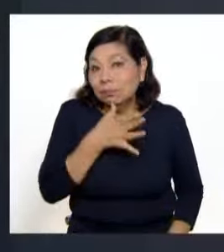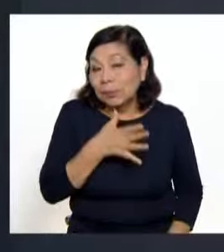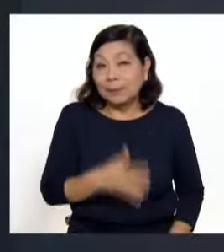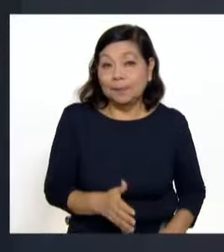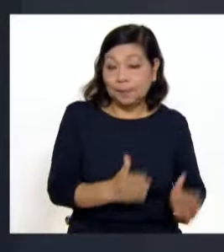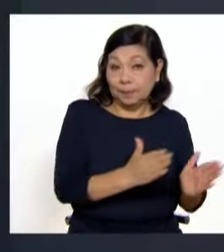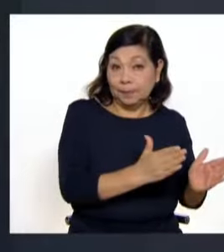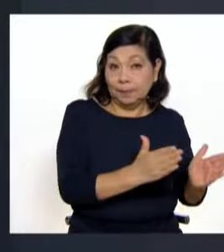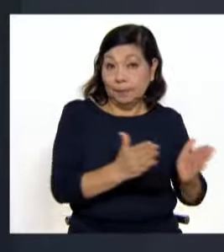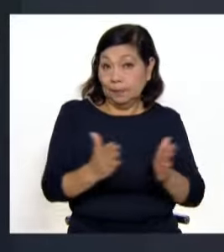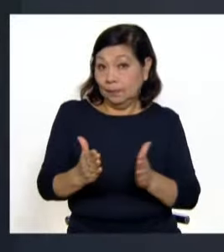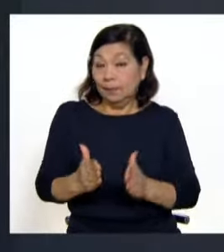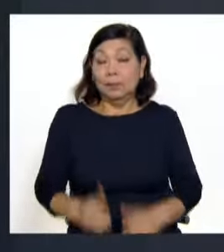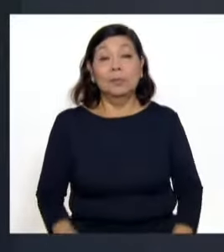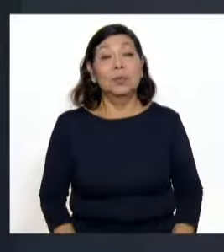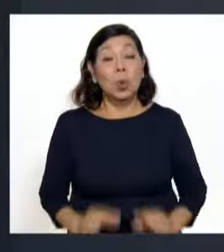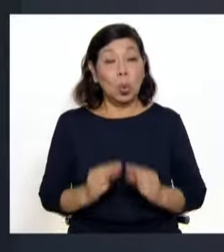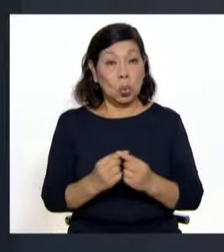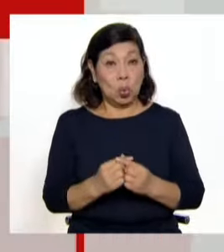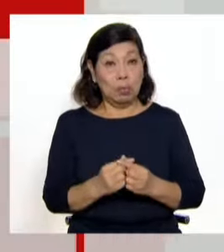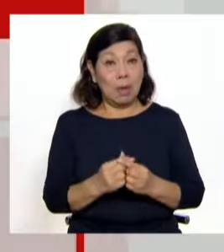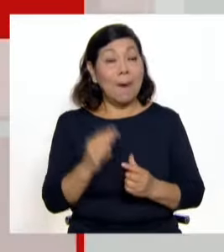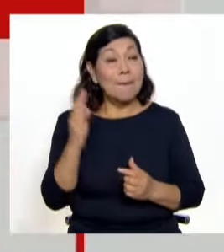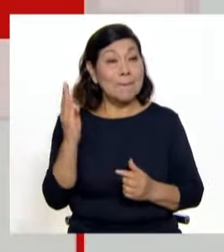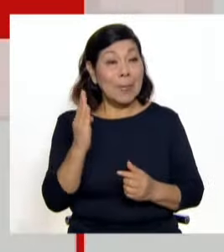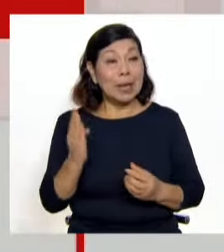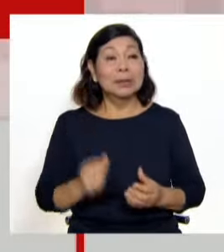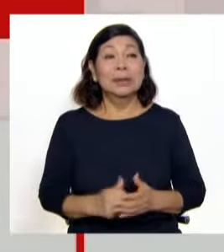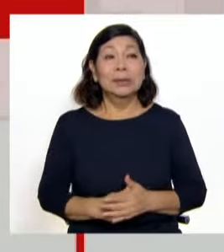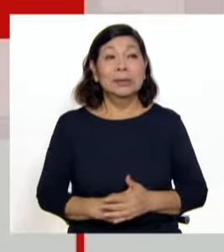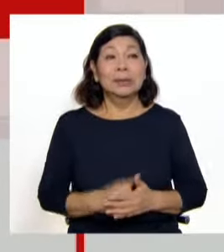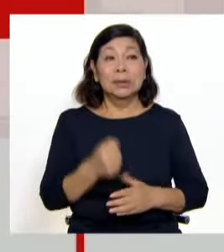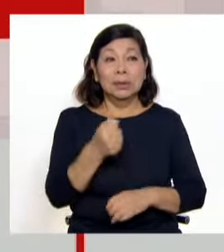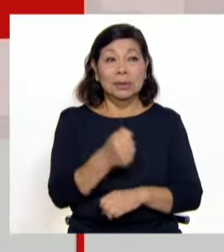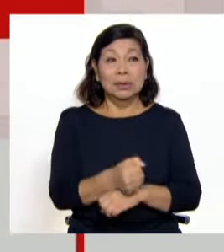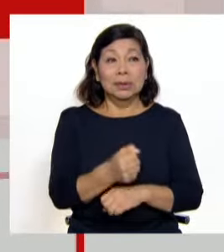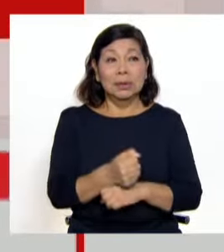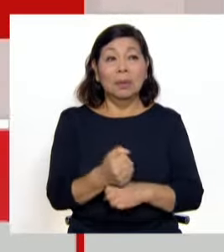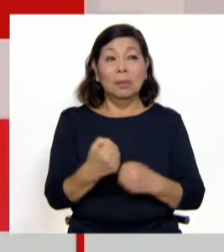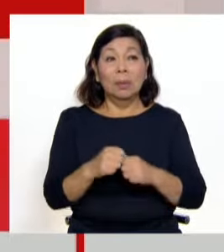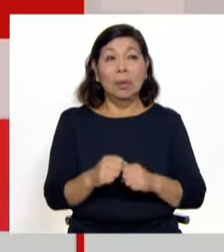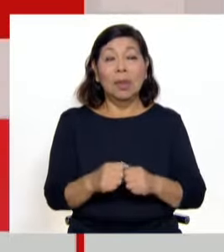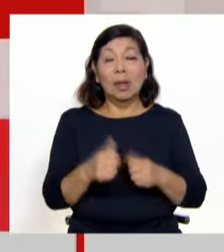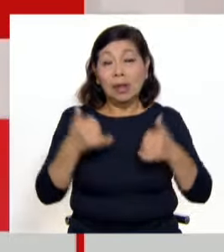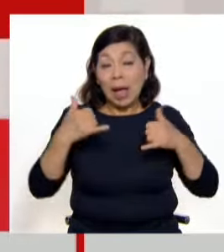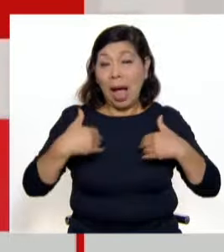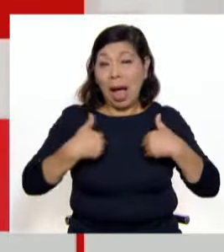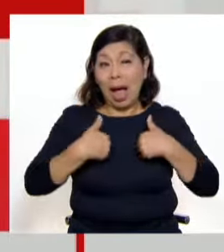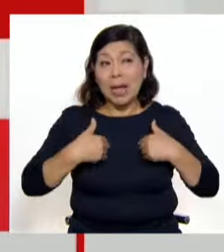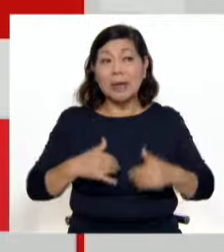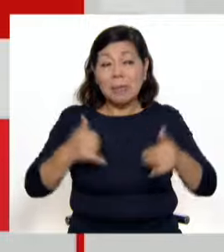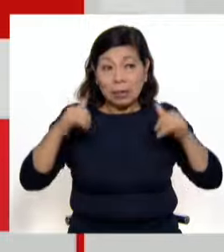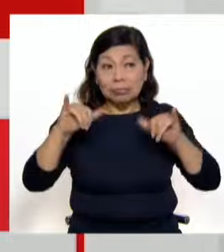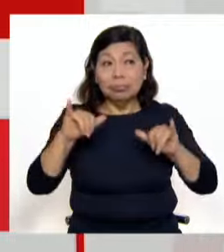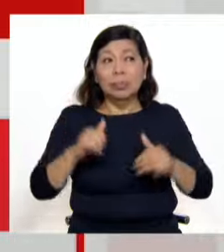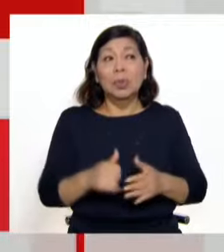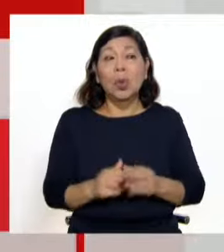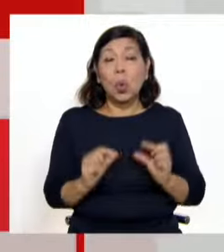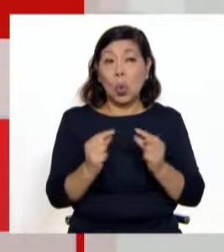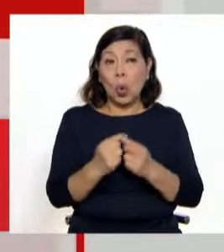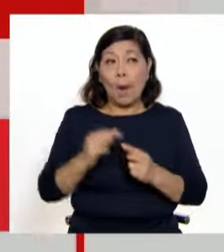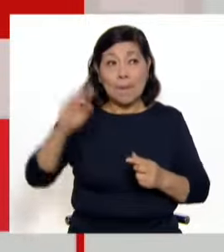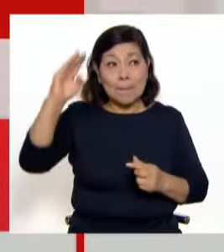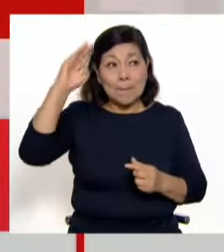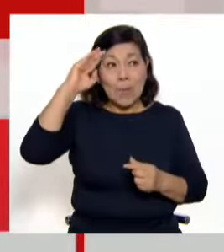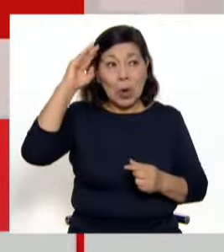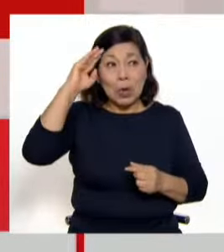Y un escuadrón policial de Brasil se ha hecho conocido por combatir el crimen montado sobre búfalos. Se trata del 8º Batallón de la